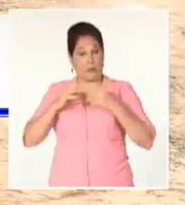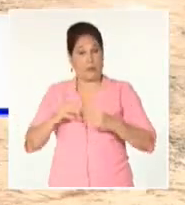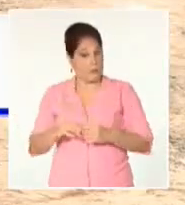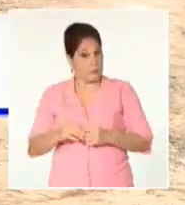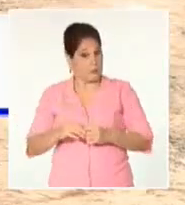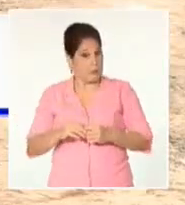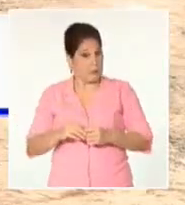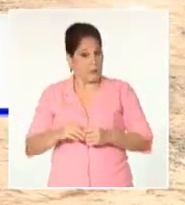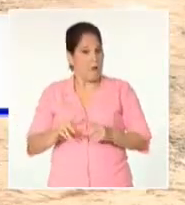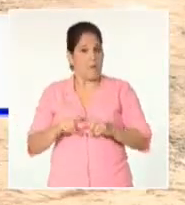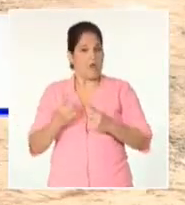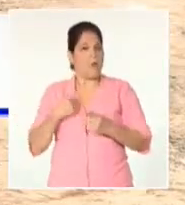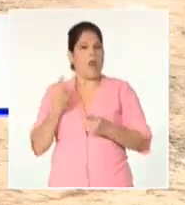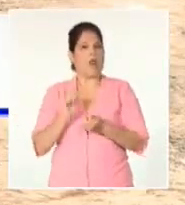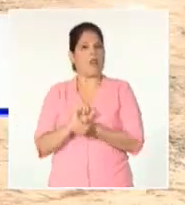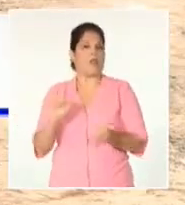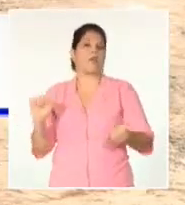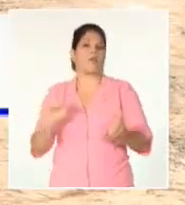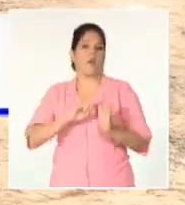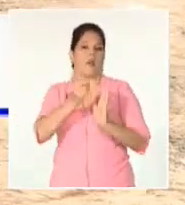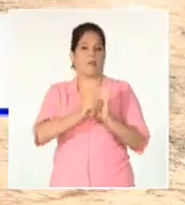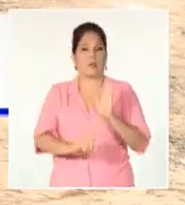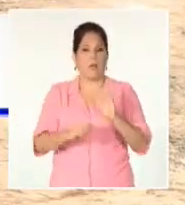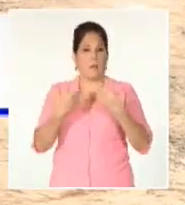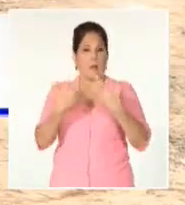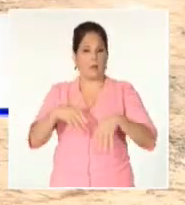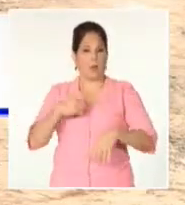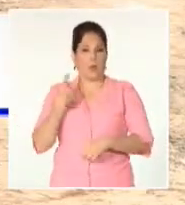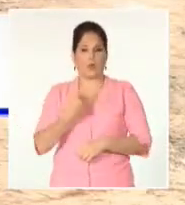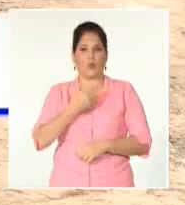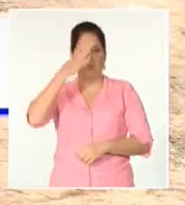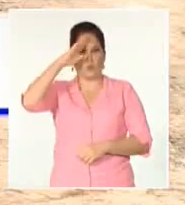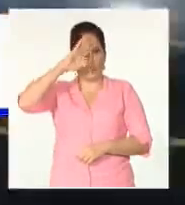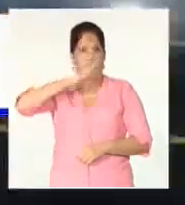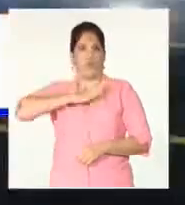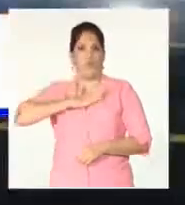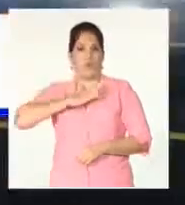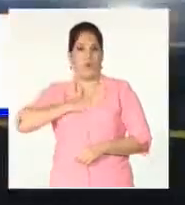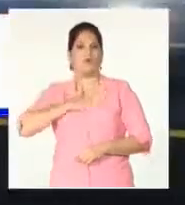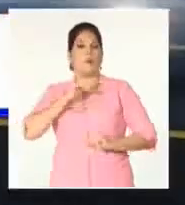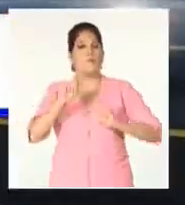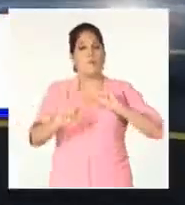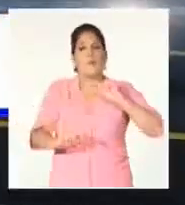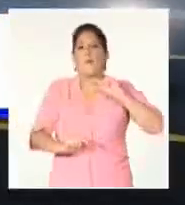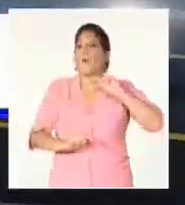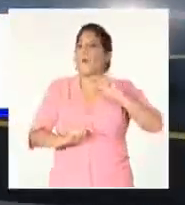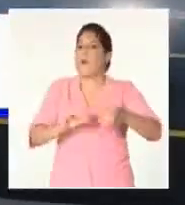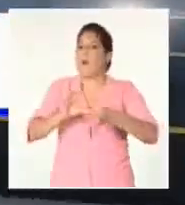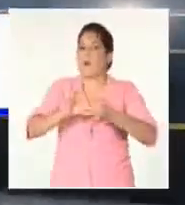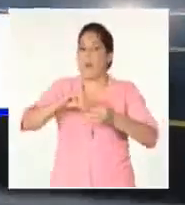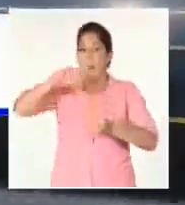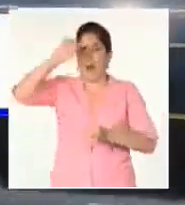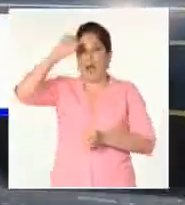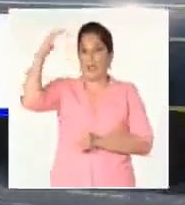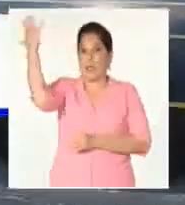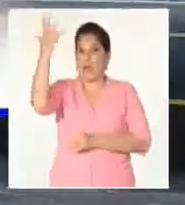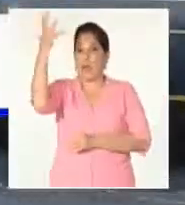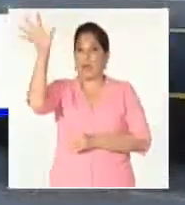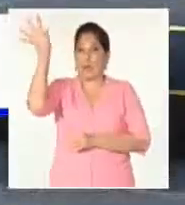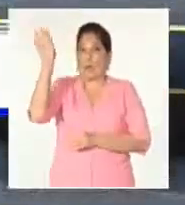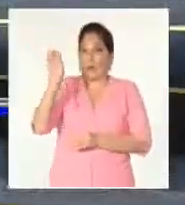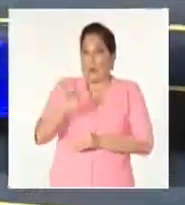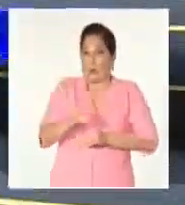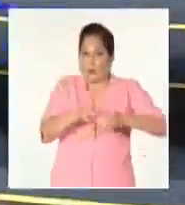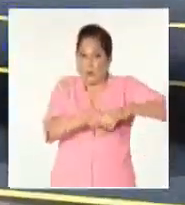una soberanía energética, porque esto recupera el gas que va a la atmósfera y se